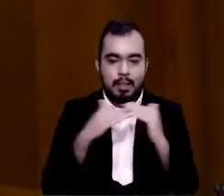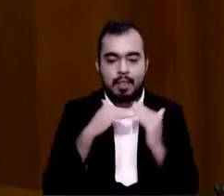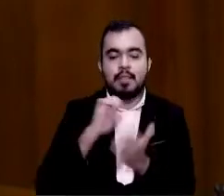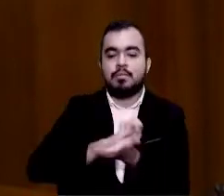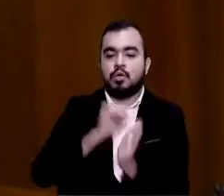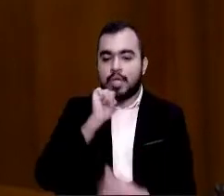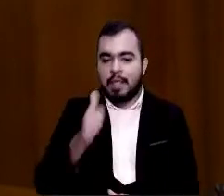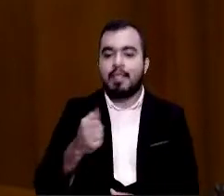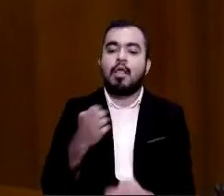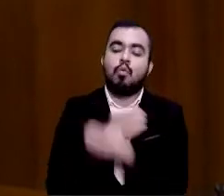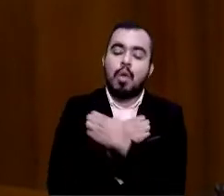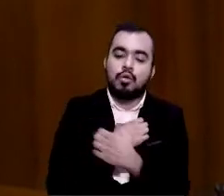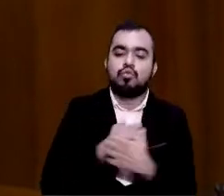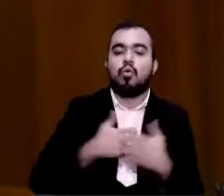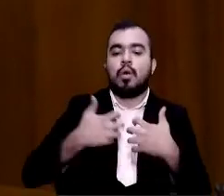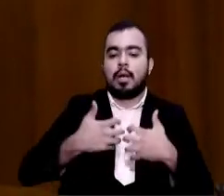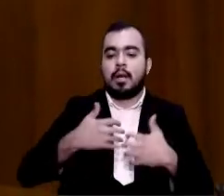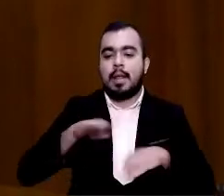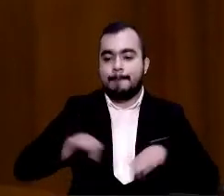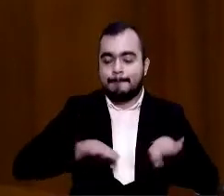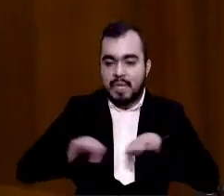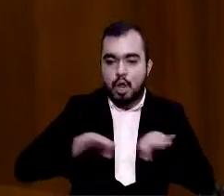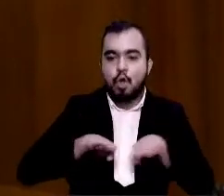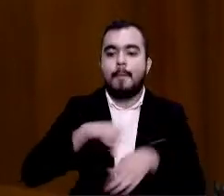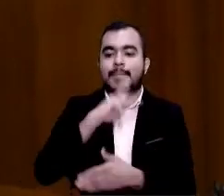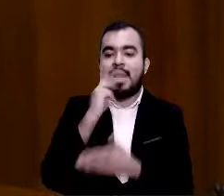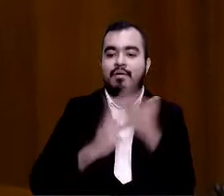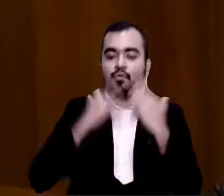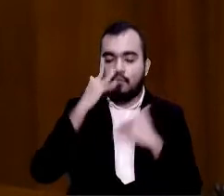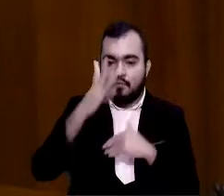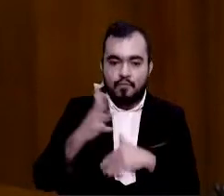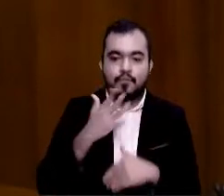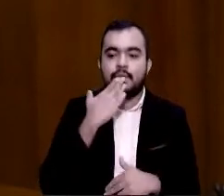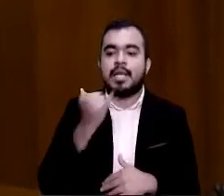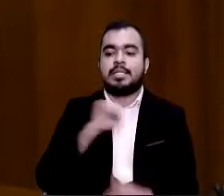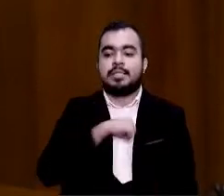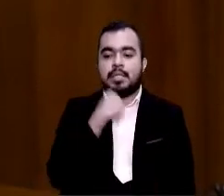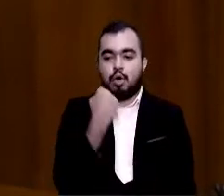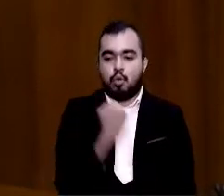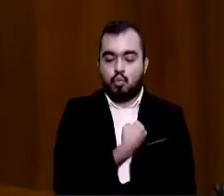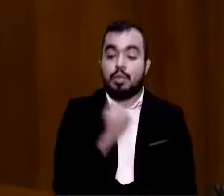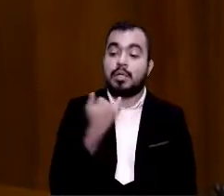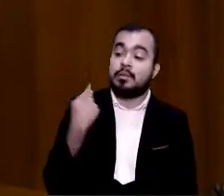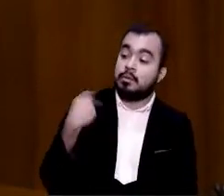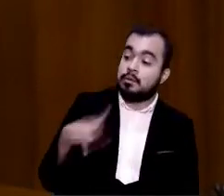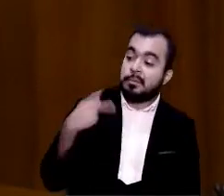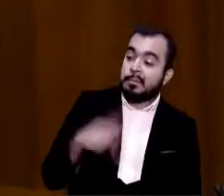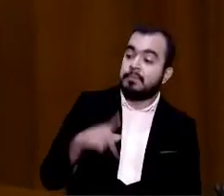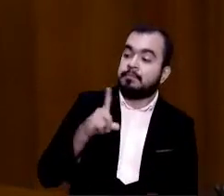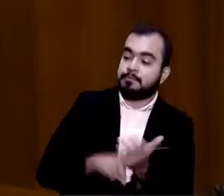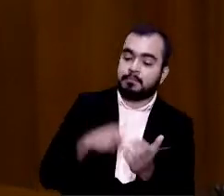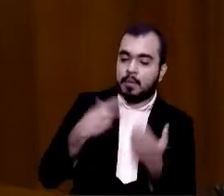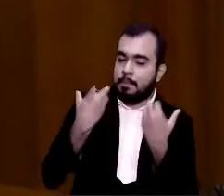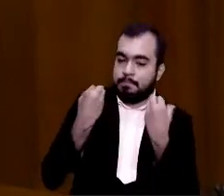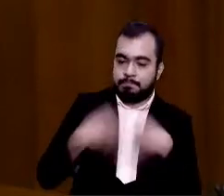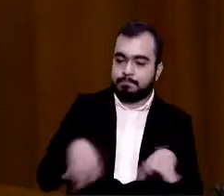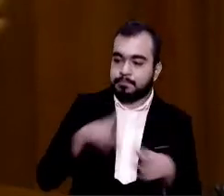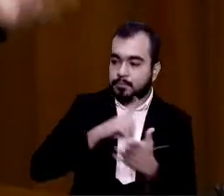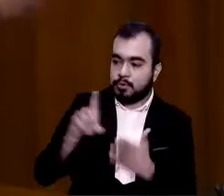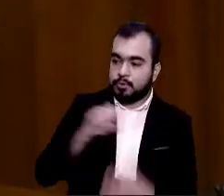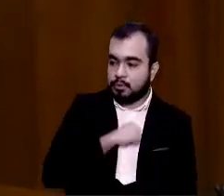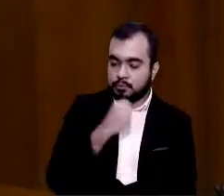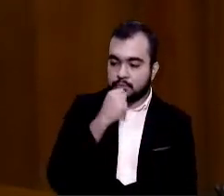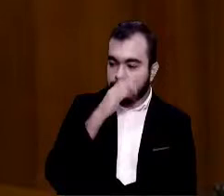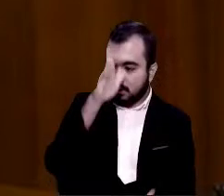la planificación familiar y a la salud. Con el matrimonio infantil pierde su derecho a la salud, como lo describe el Pacto Internacional de